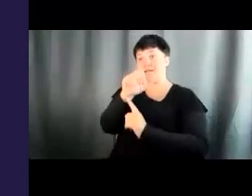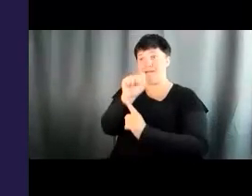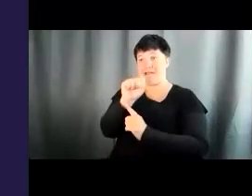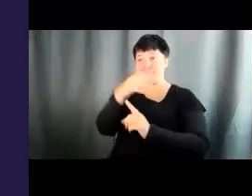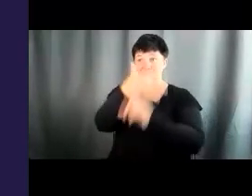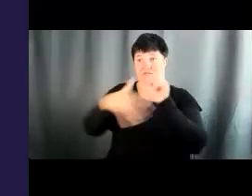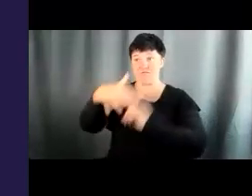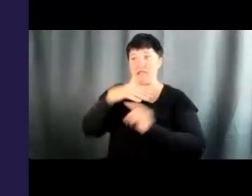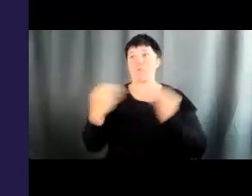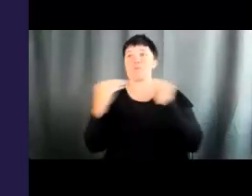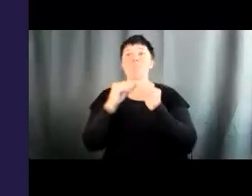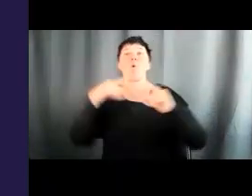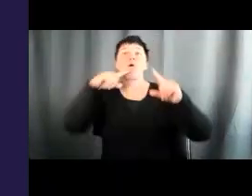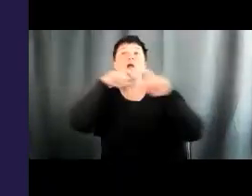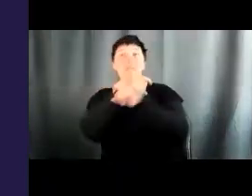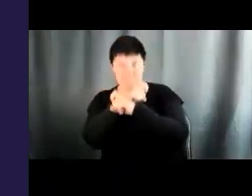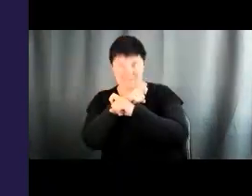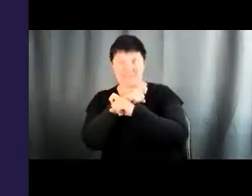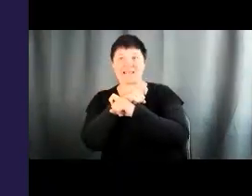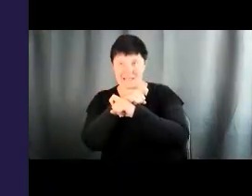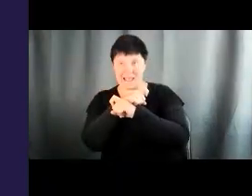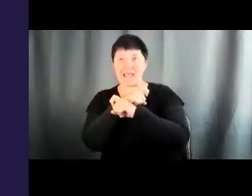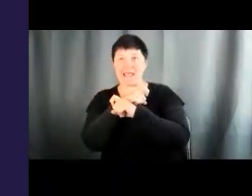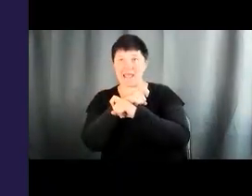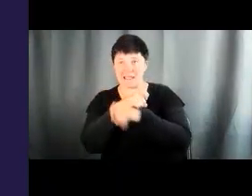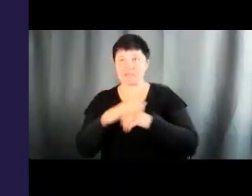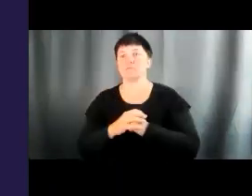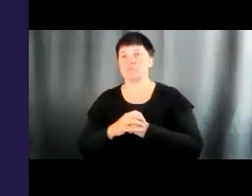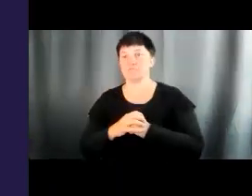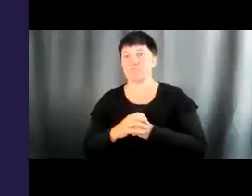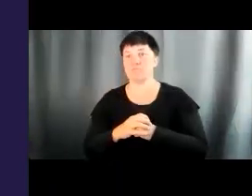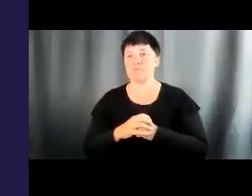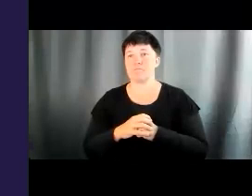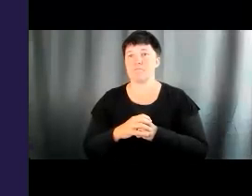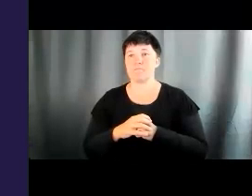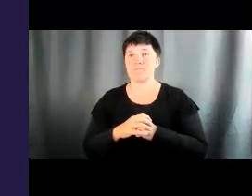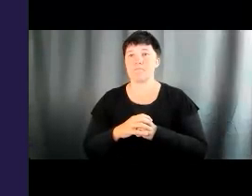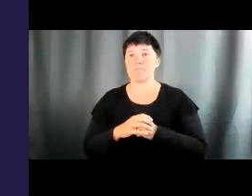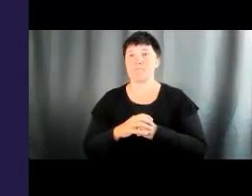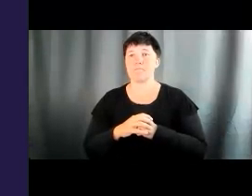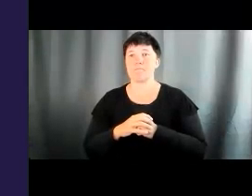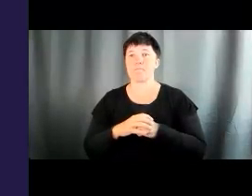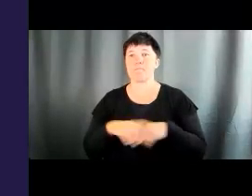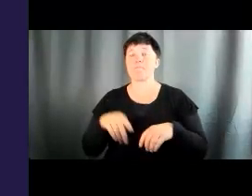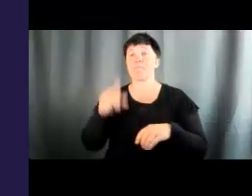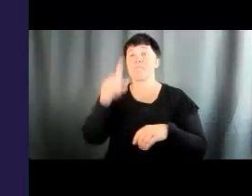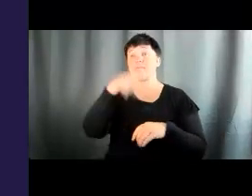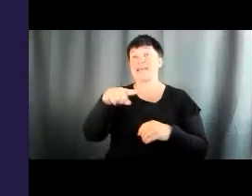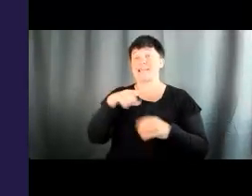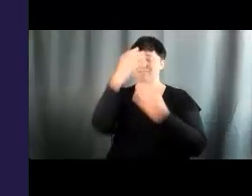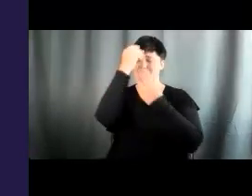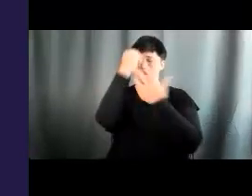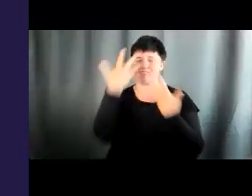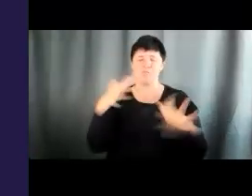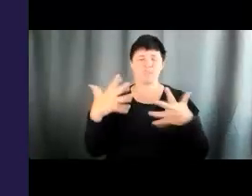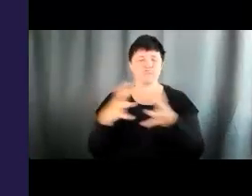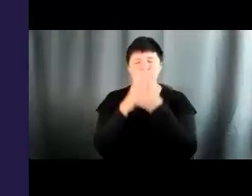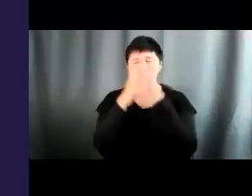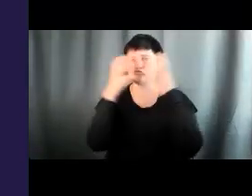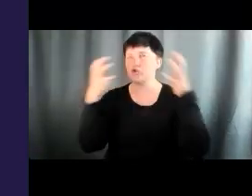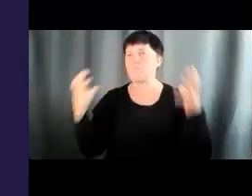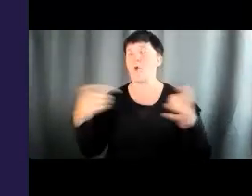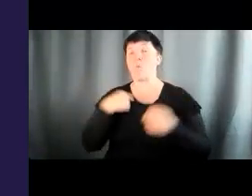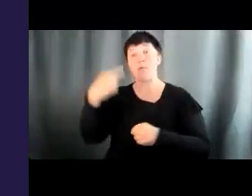análisis espaciales mucho más complicados. Pero nuevamente, debido a que estos datos son tan ricos, pensamos que